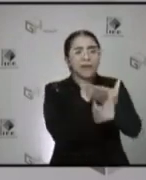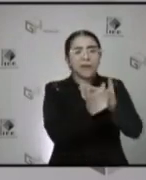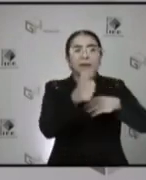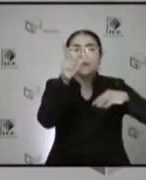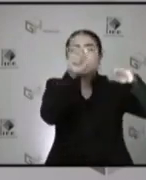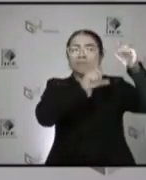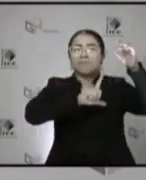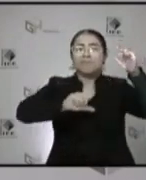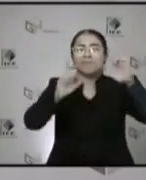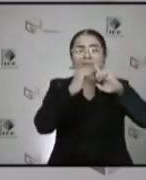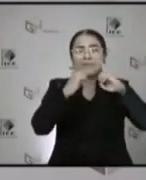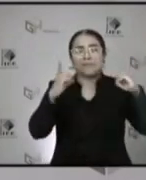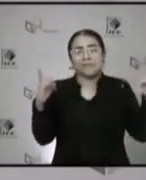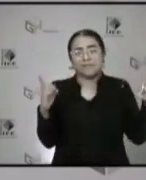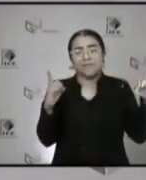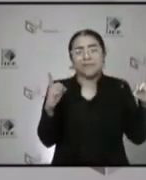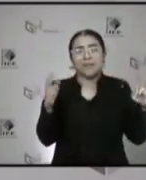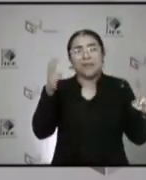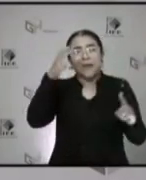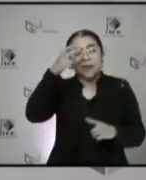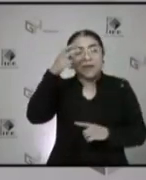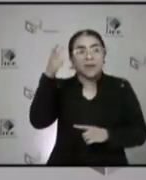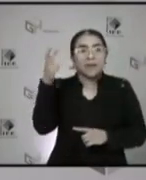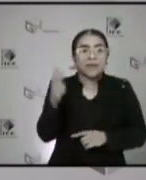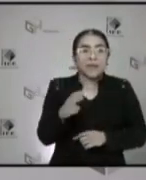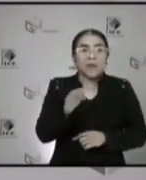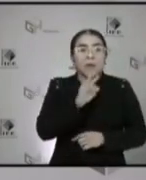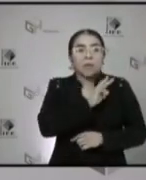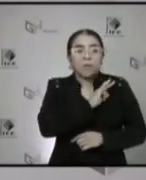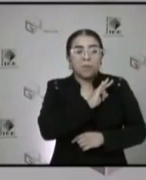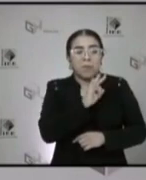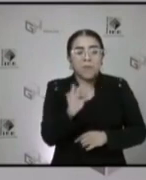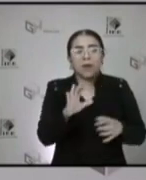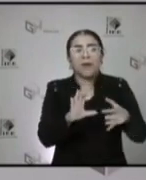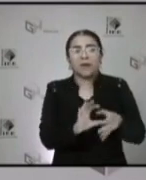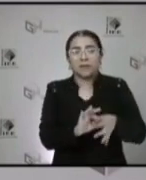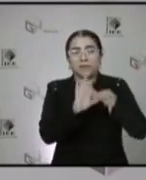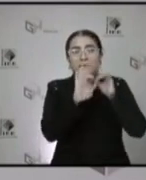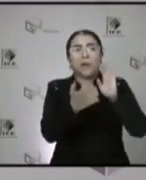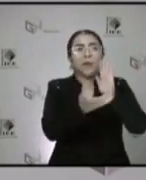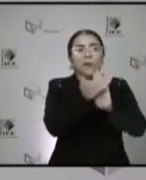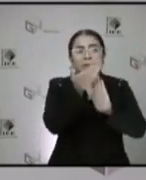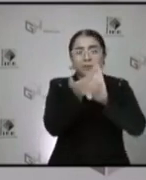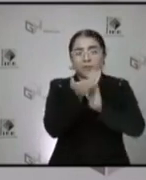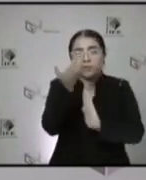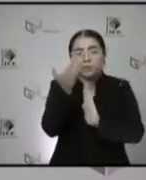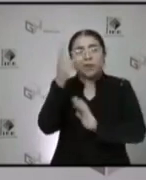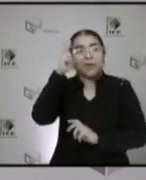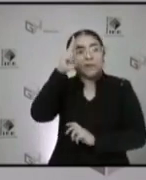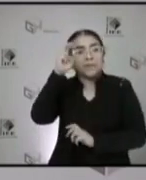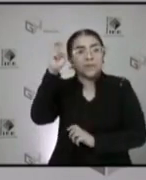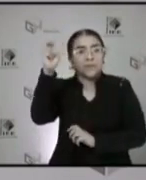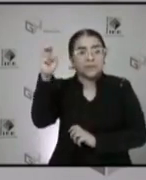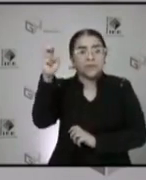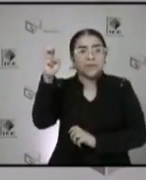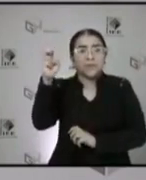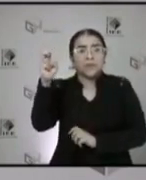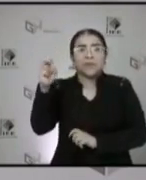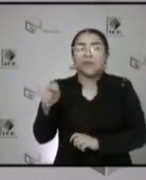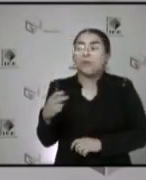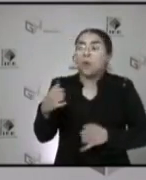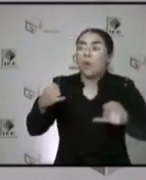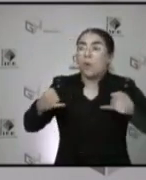nacional. Hidalgo está llamado a que podamos realmente construir nuestros sueños. A los jóvenes que